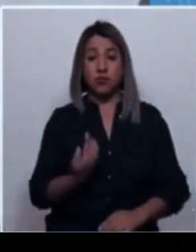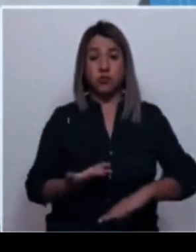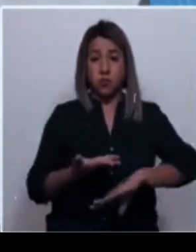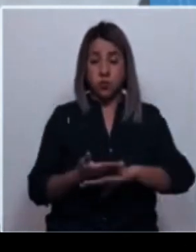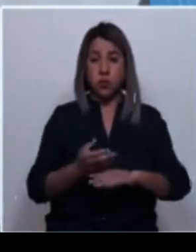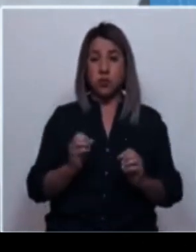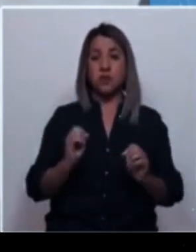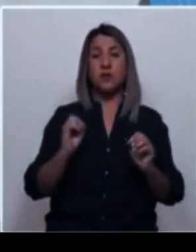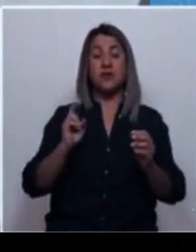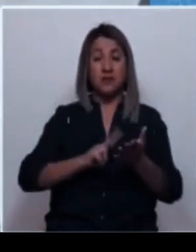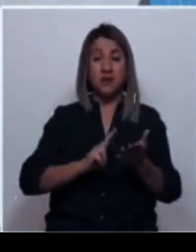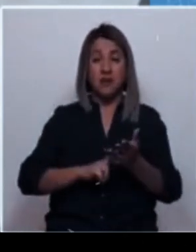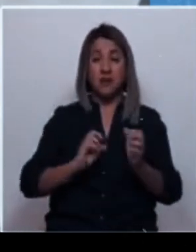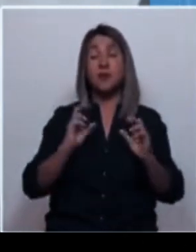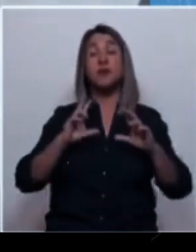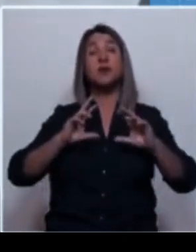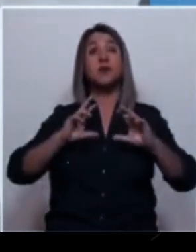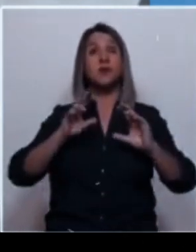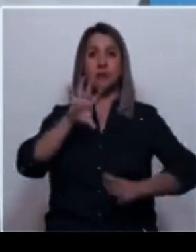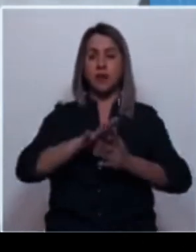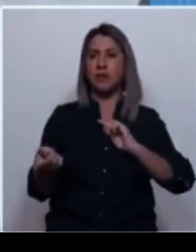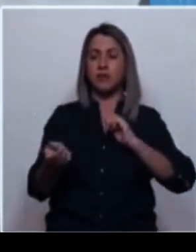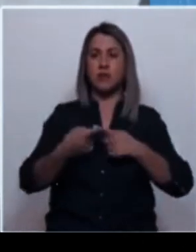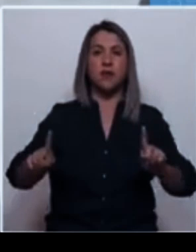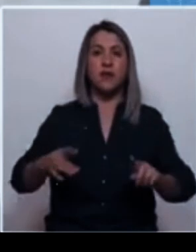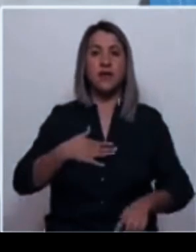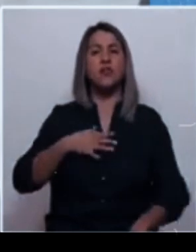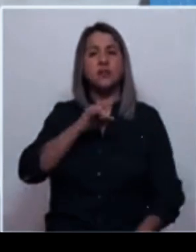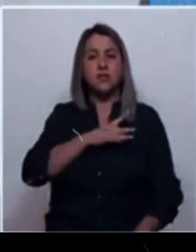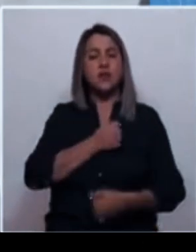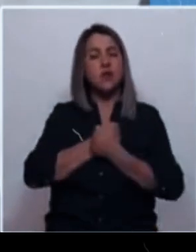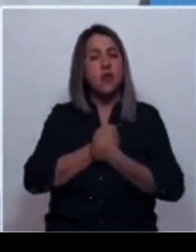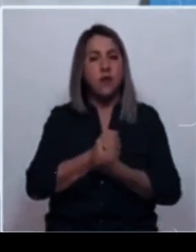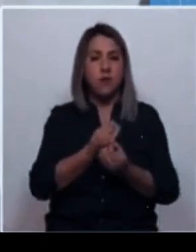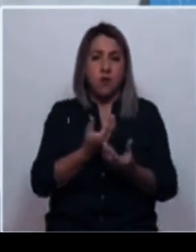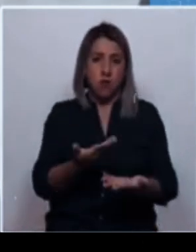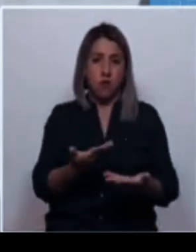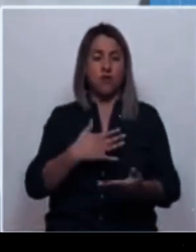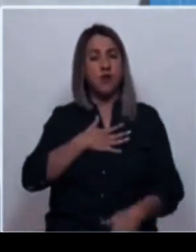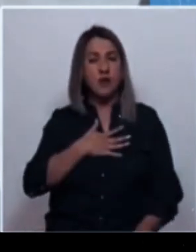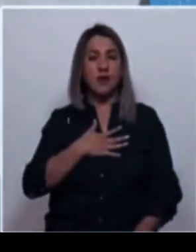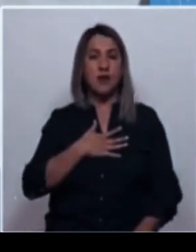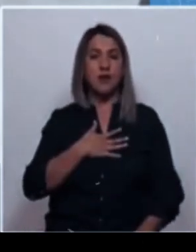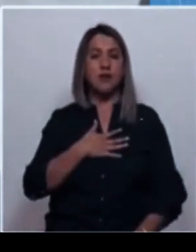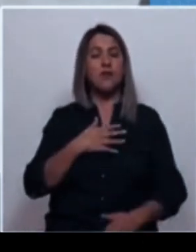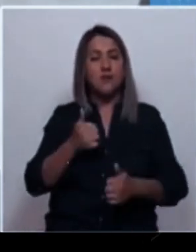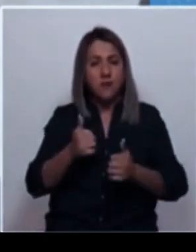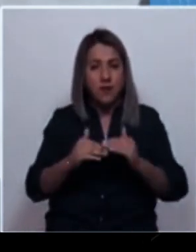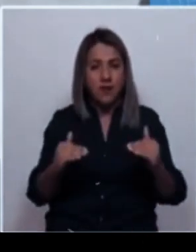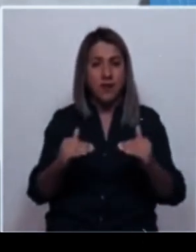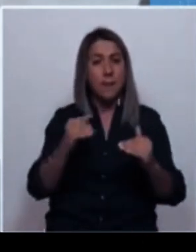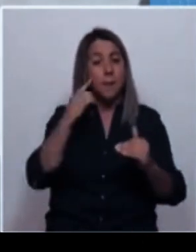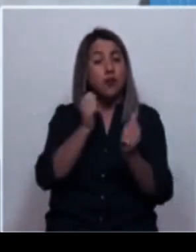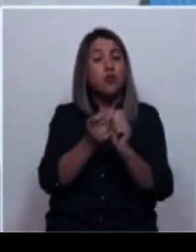mezclamos con un país completamente distinto quiero a mi chile lo hago por supuesto y lo quiero como lo tenemos con los cambios